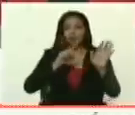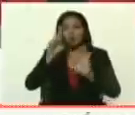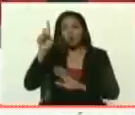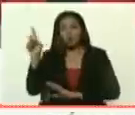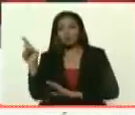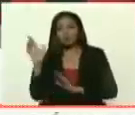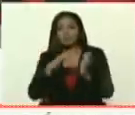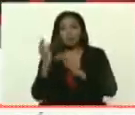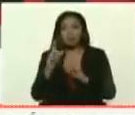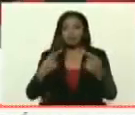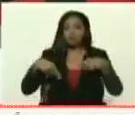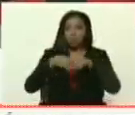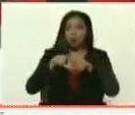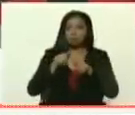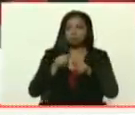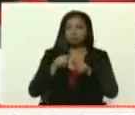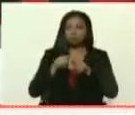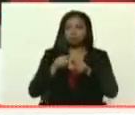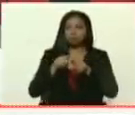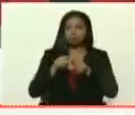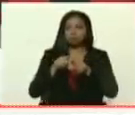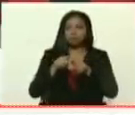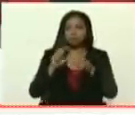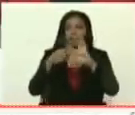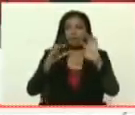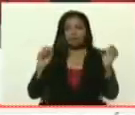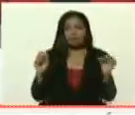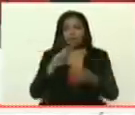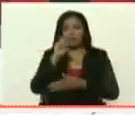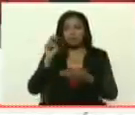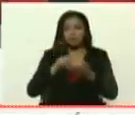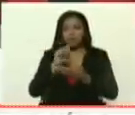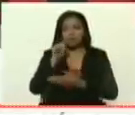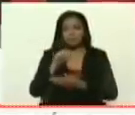nacional. Seguramente tú estarías en el liceo todavía.